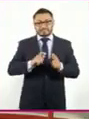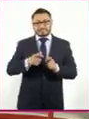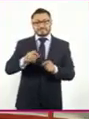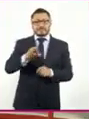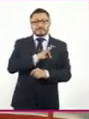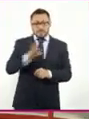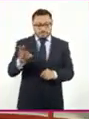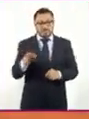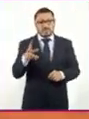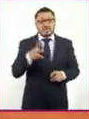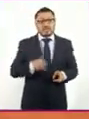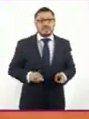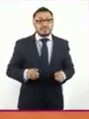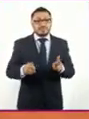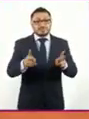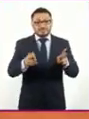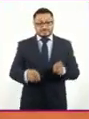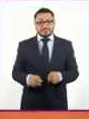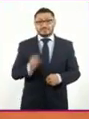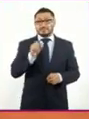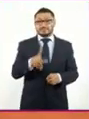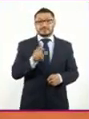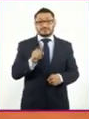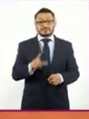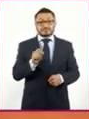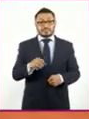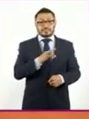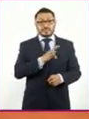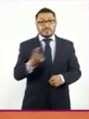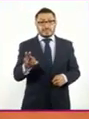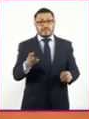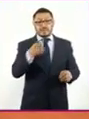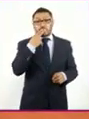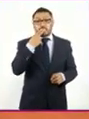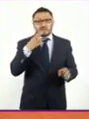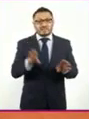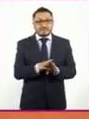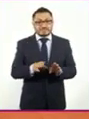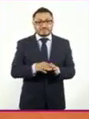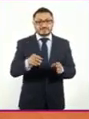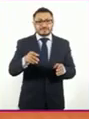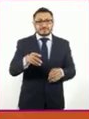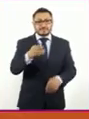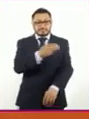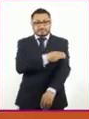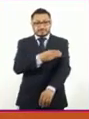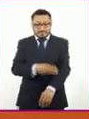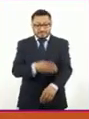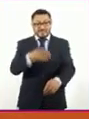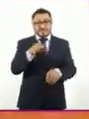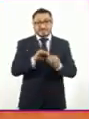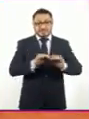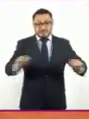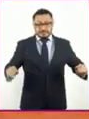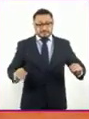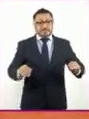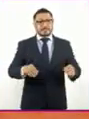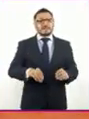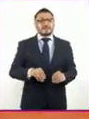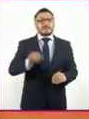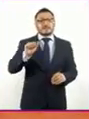podamos cortarlas. Incluso podríamos usar una tabla salvacorte con marcas